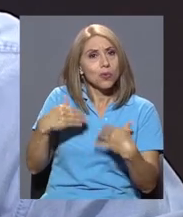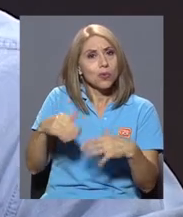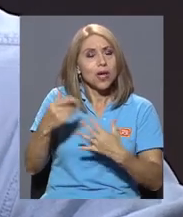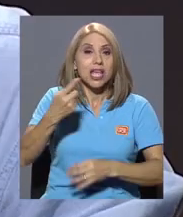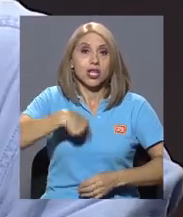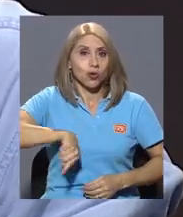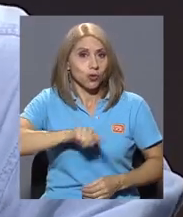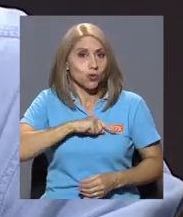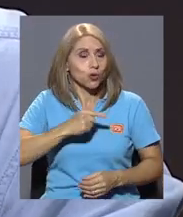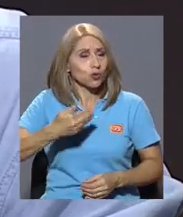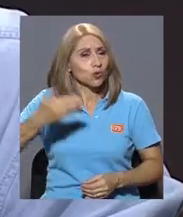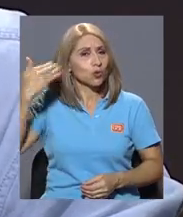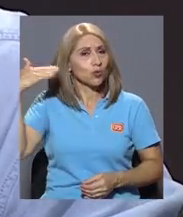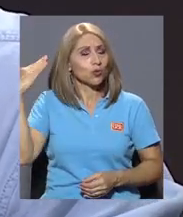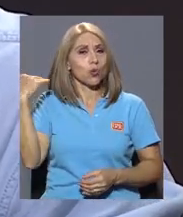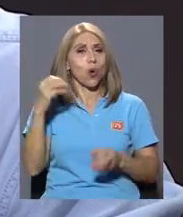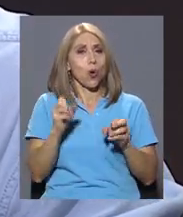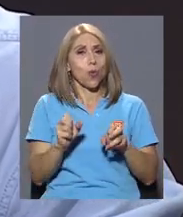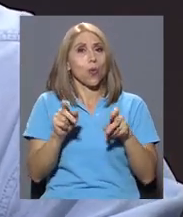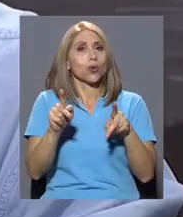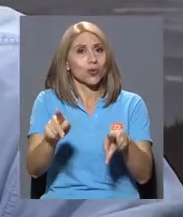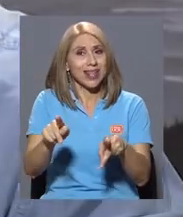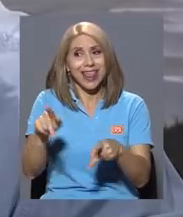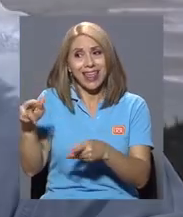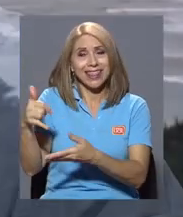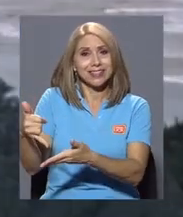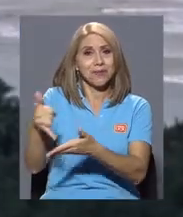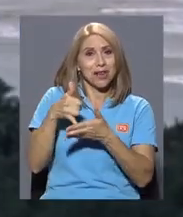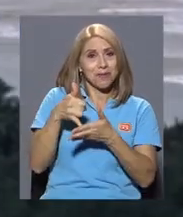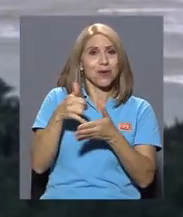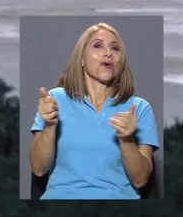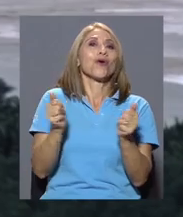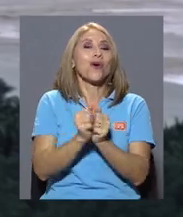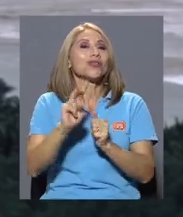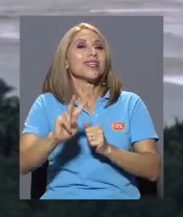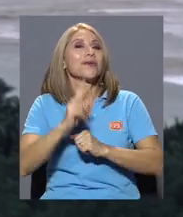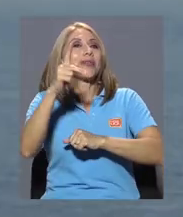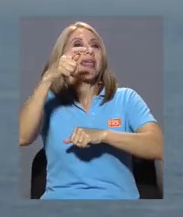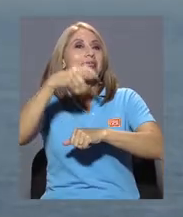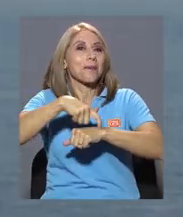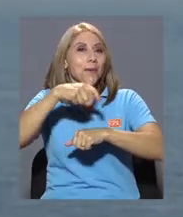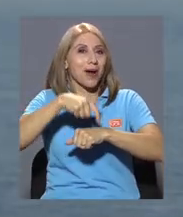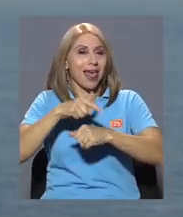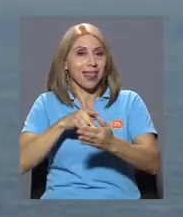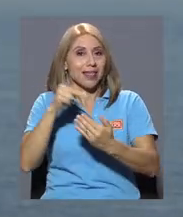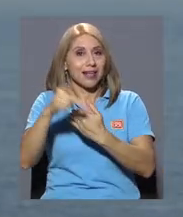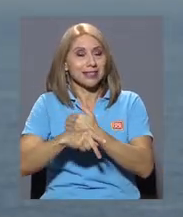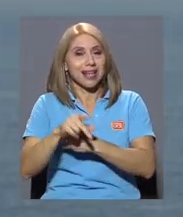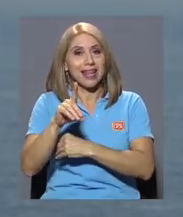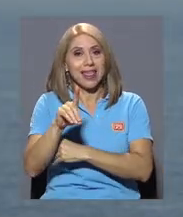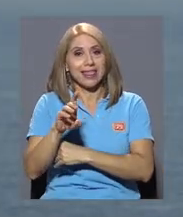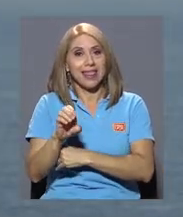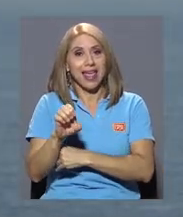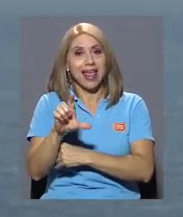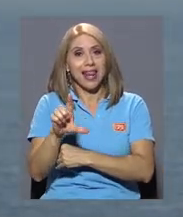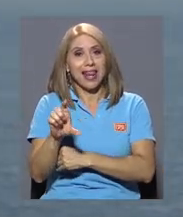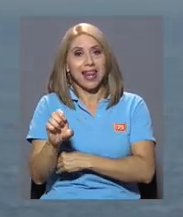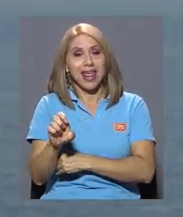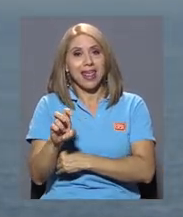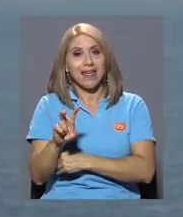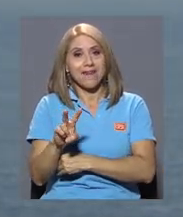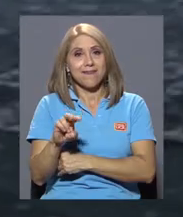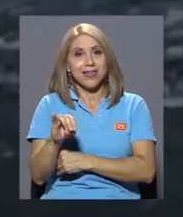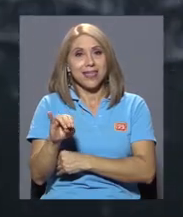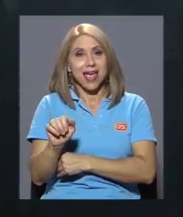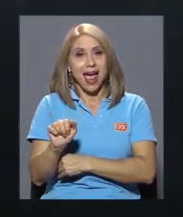nosotros tuvimos la oportunidad de obtener ese premio con una segunda temporada de la serie del viaje y así